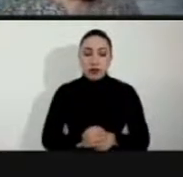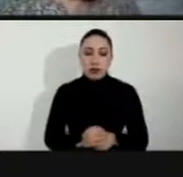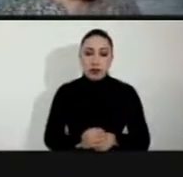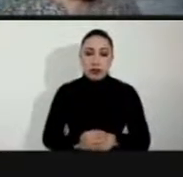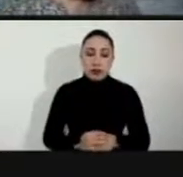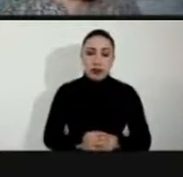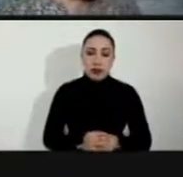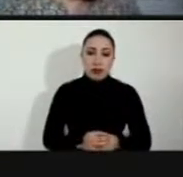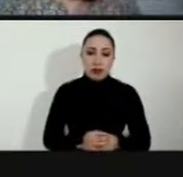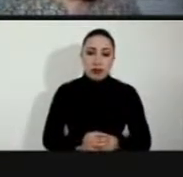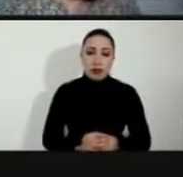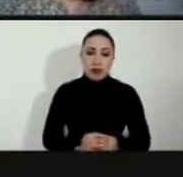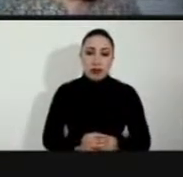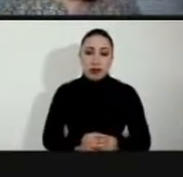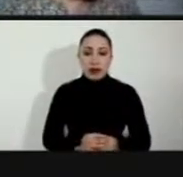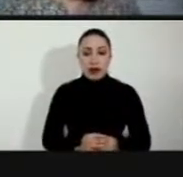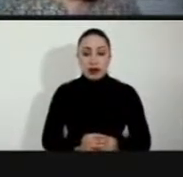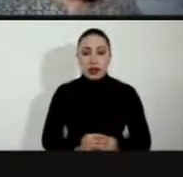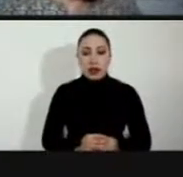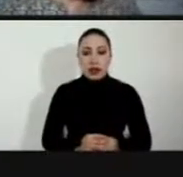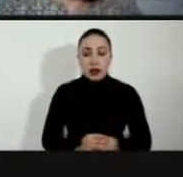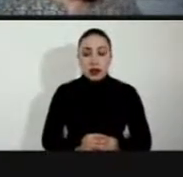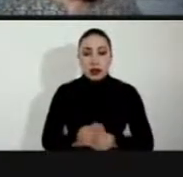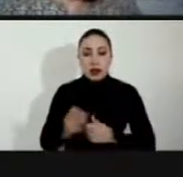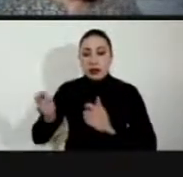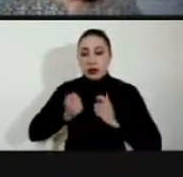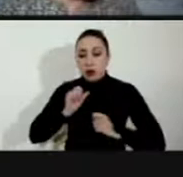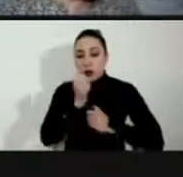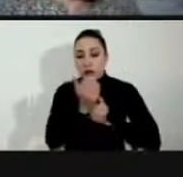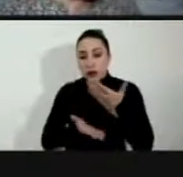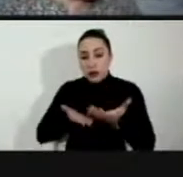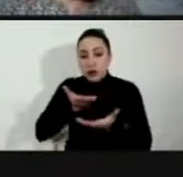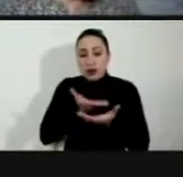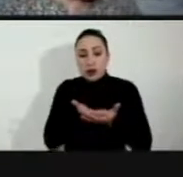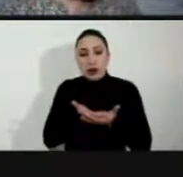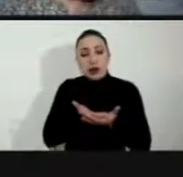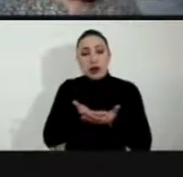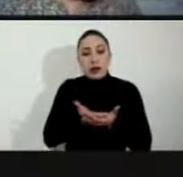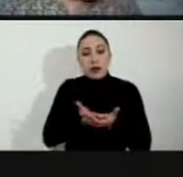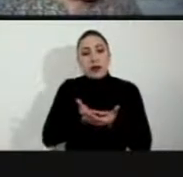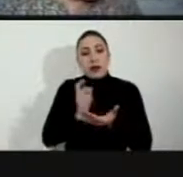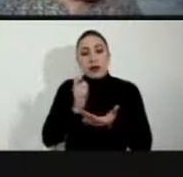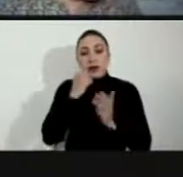Se recibió una iniciativa con proyecto de decreto por el que se reforma el artículo